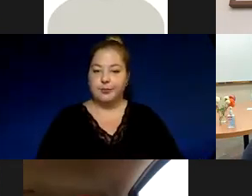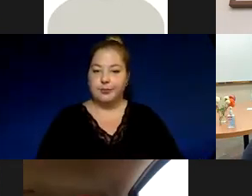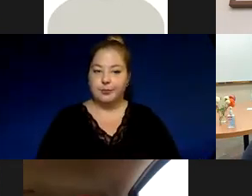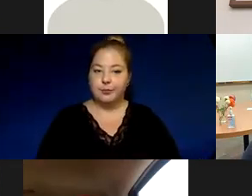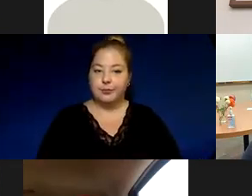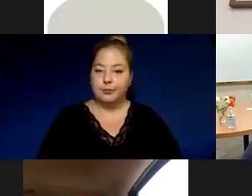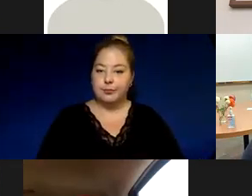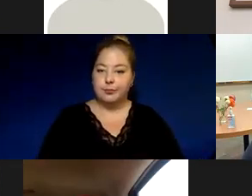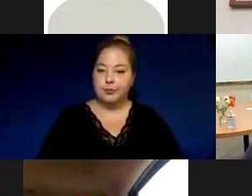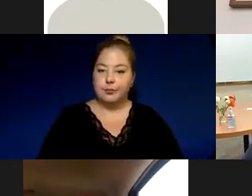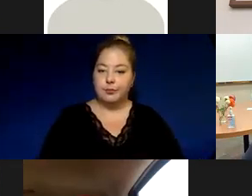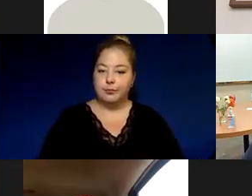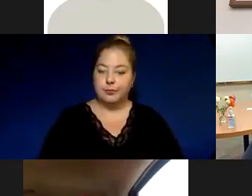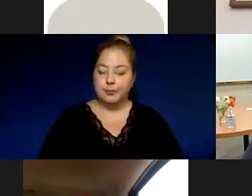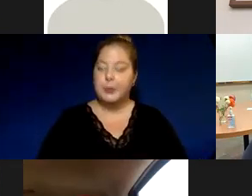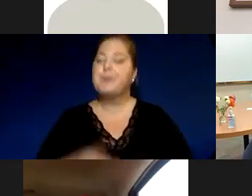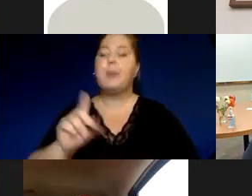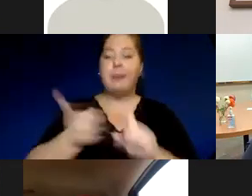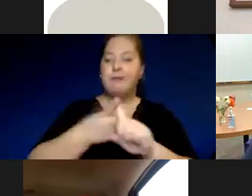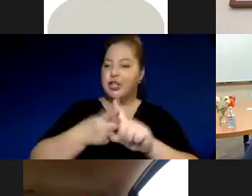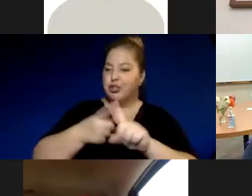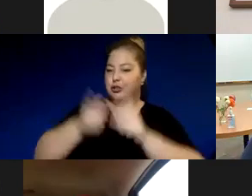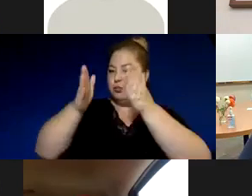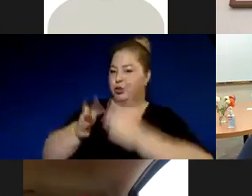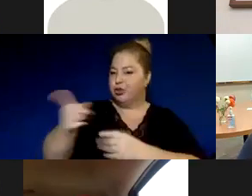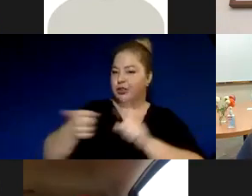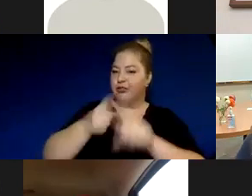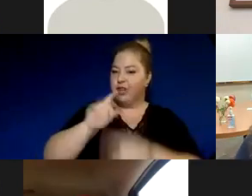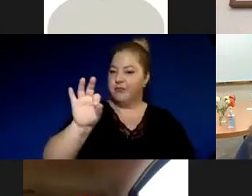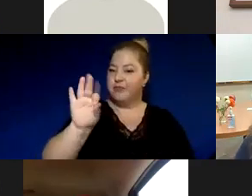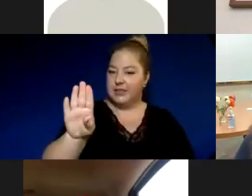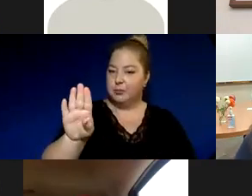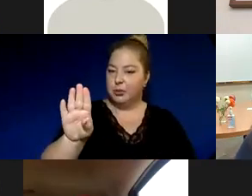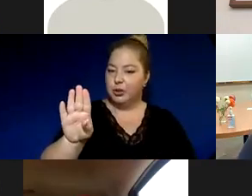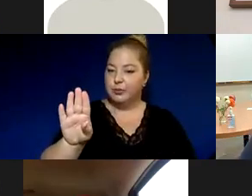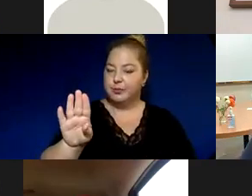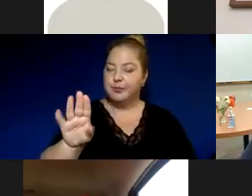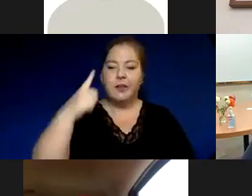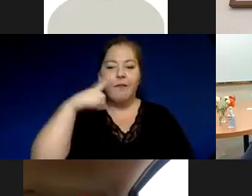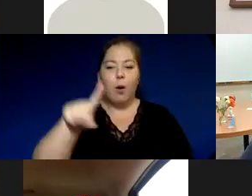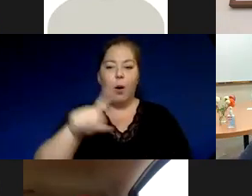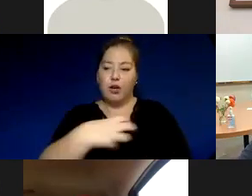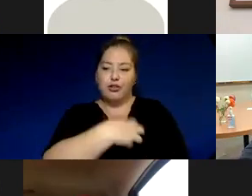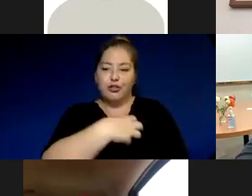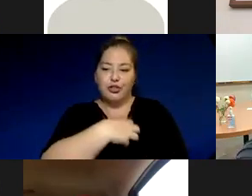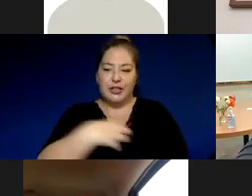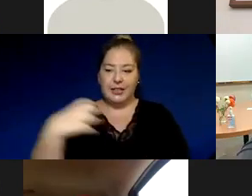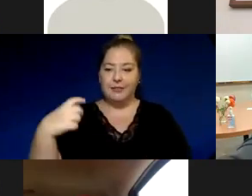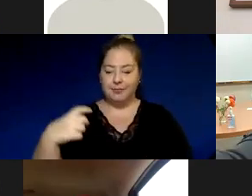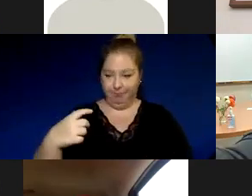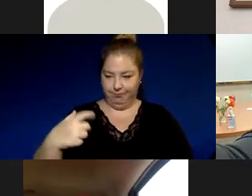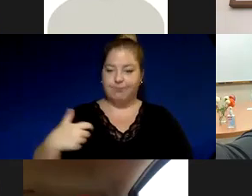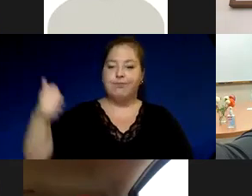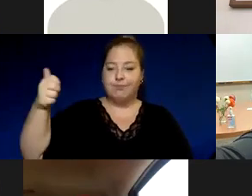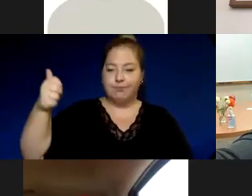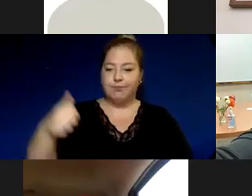escrito. En la plataforma de Facebook también pueden hacernos preguntas. Entonces, ¿qué tan cerca estamos de contener